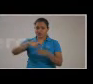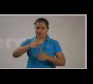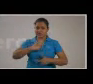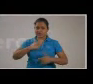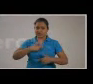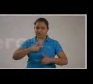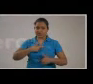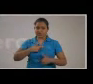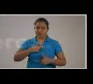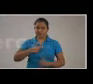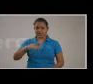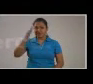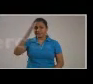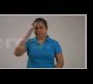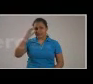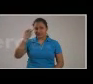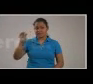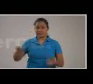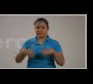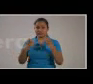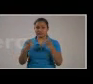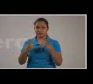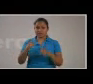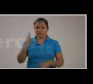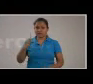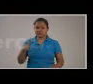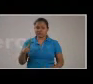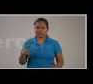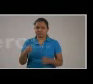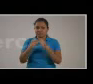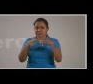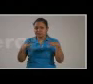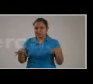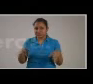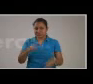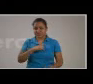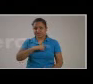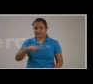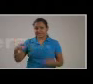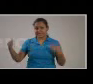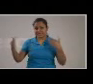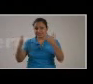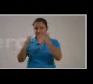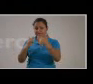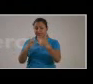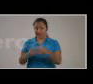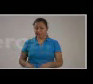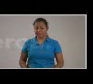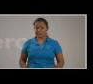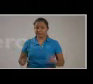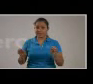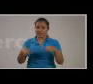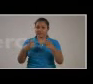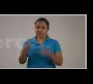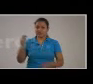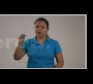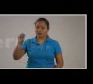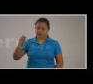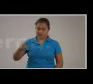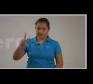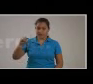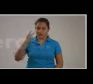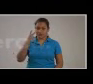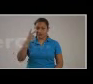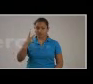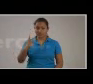que su desolación está cerca. Entonces, claro, ahorita precisamente no estamos viendo a